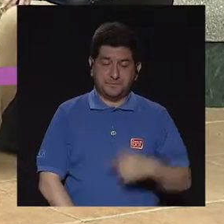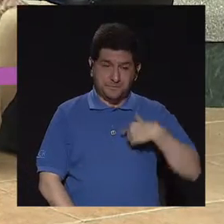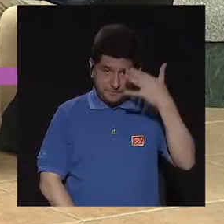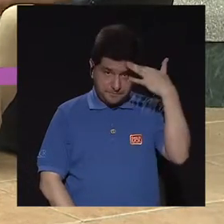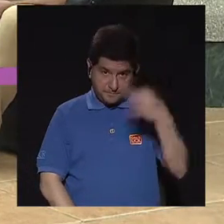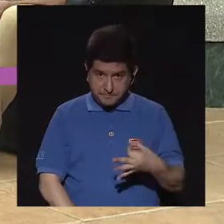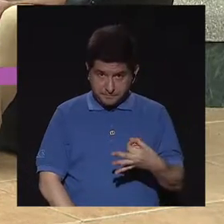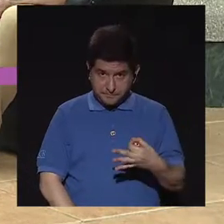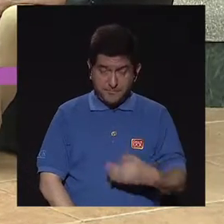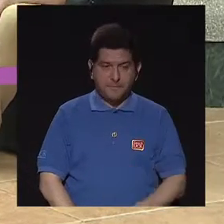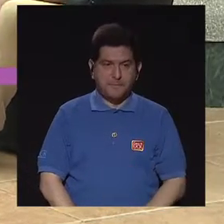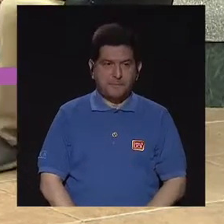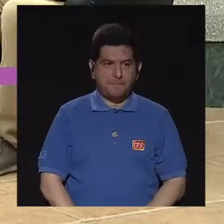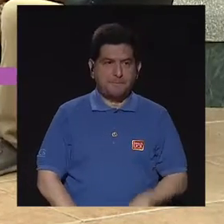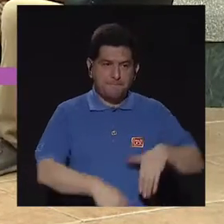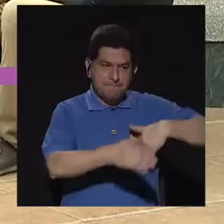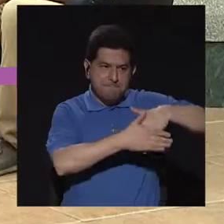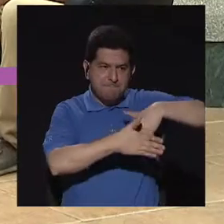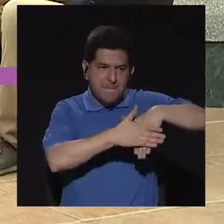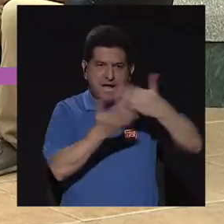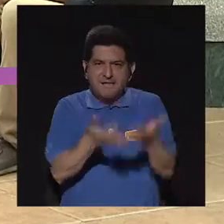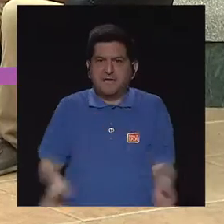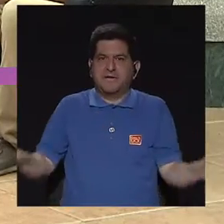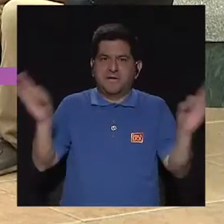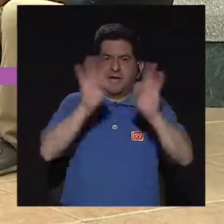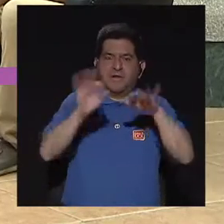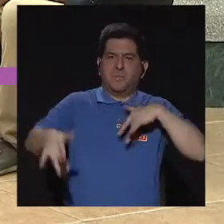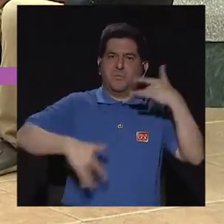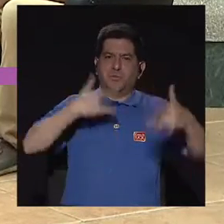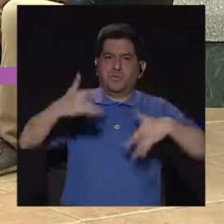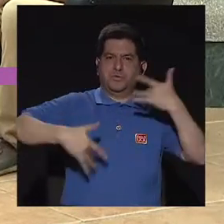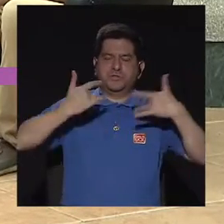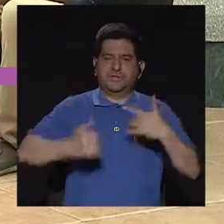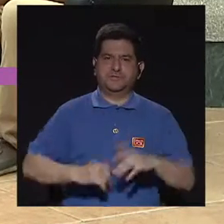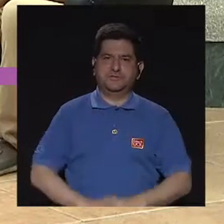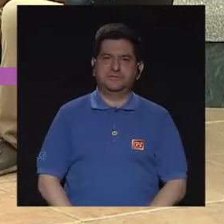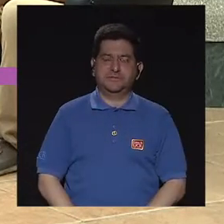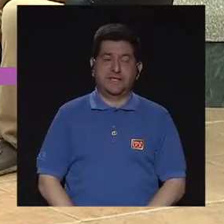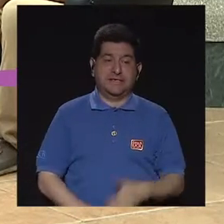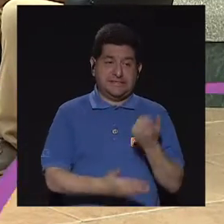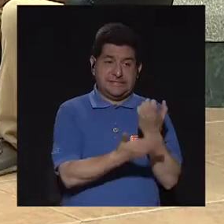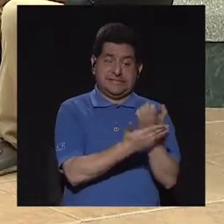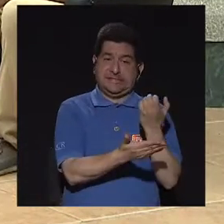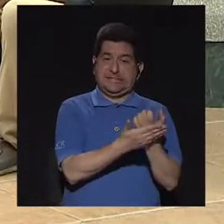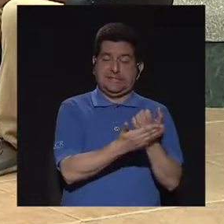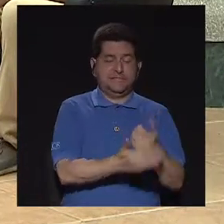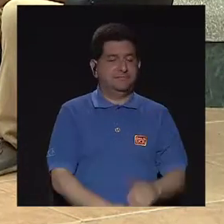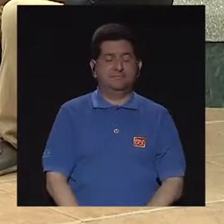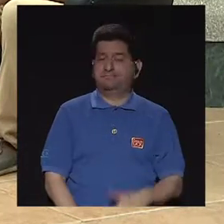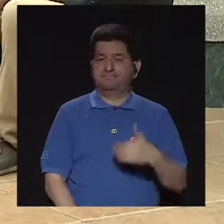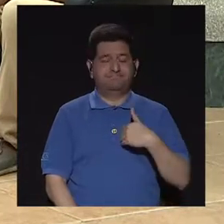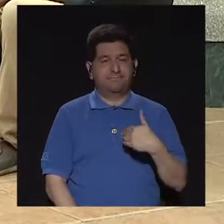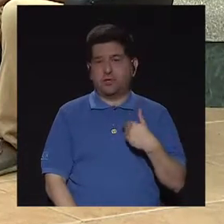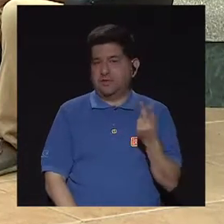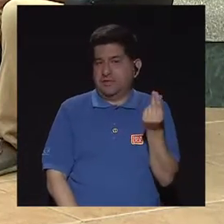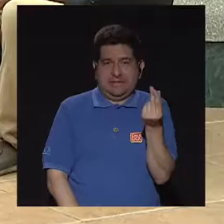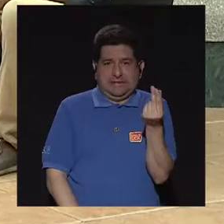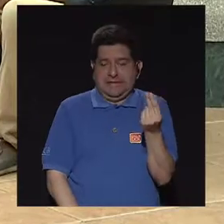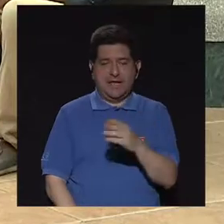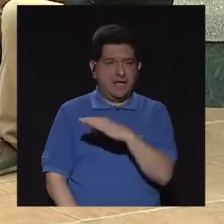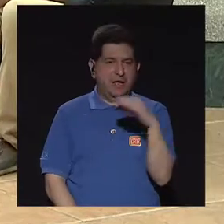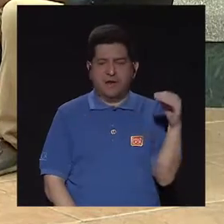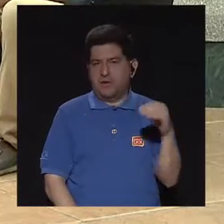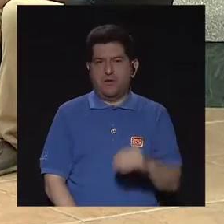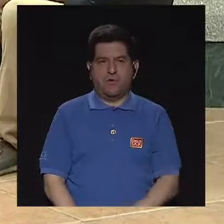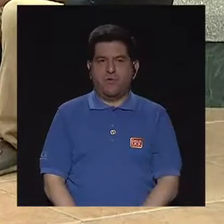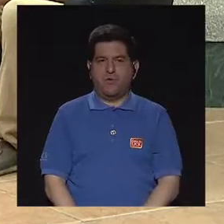Yo creo que una gran barrera que todos sentimos es como la parte económica, no tengo los suficientes recursos o